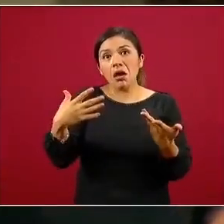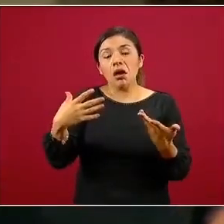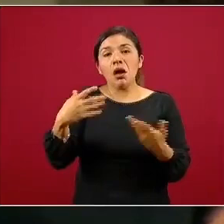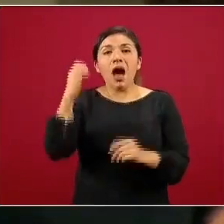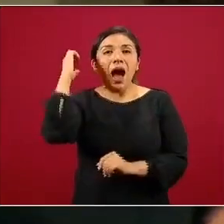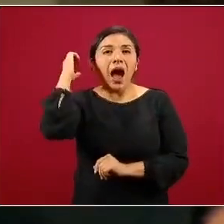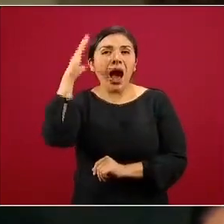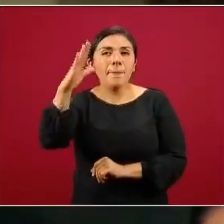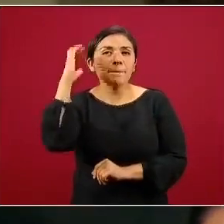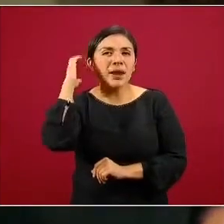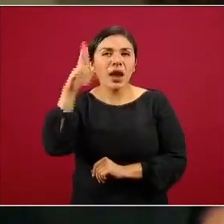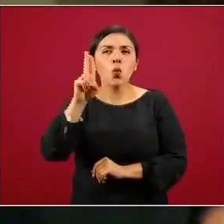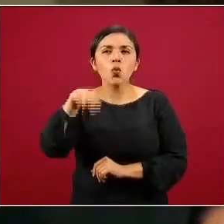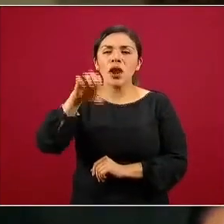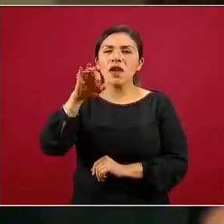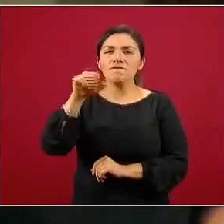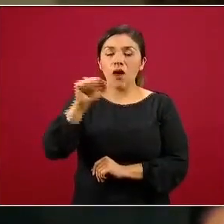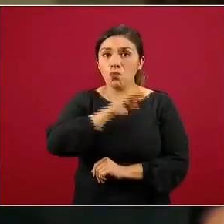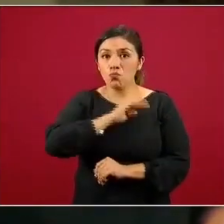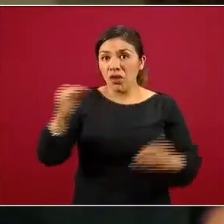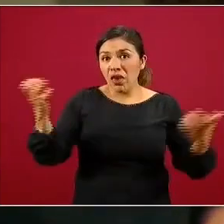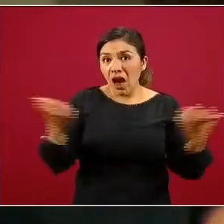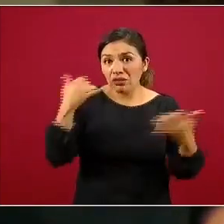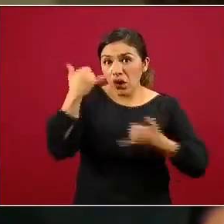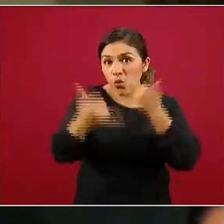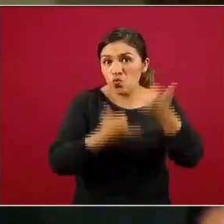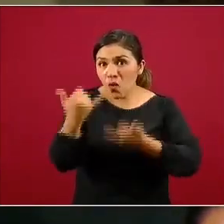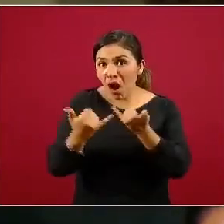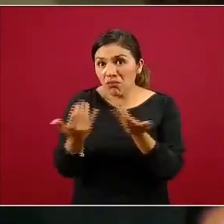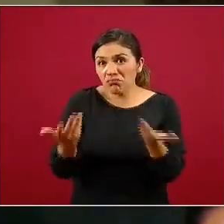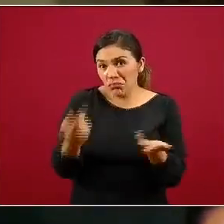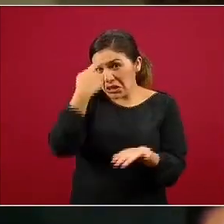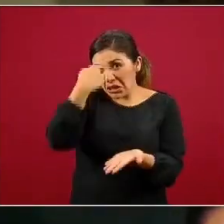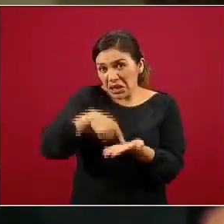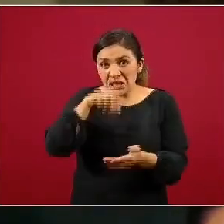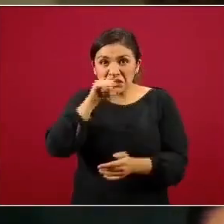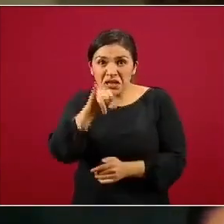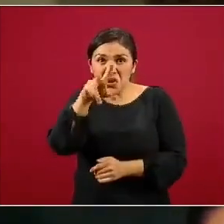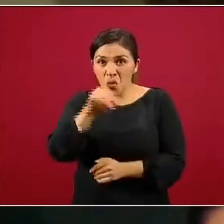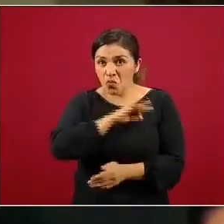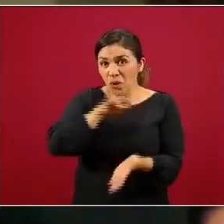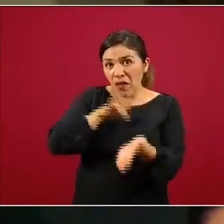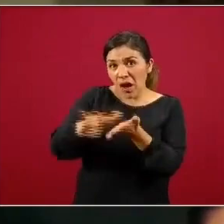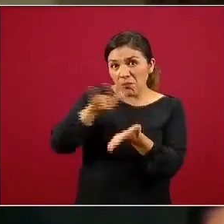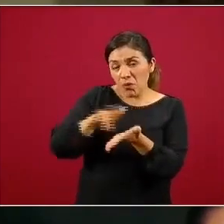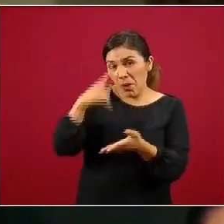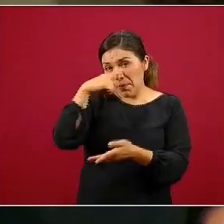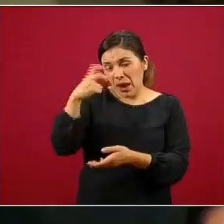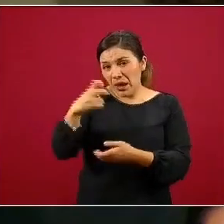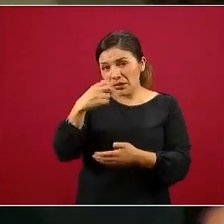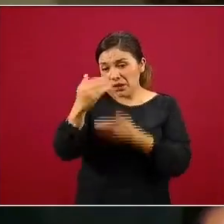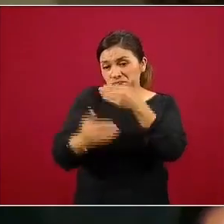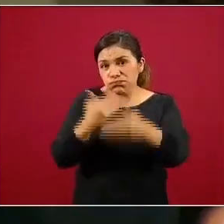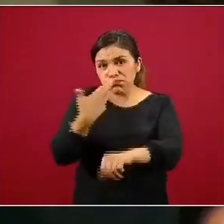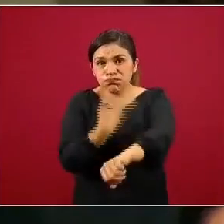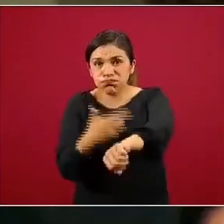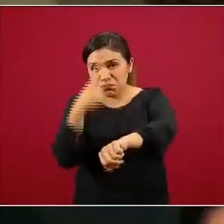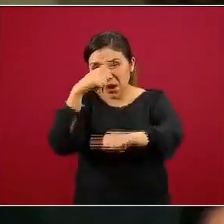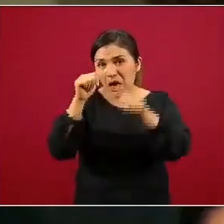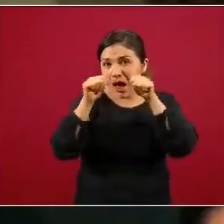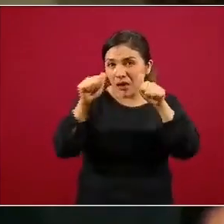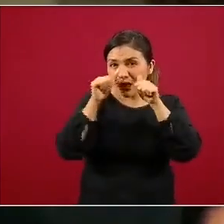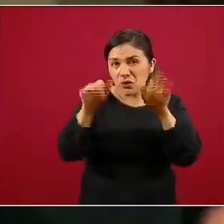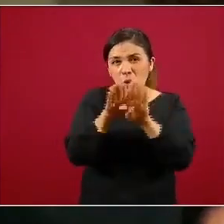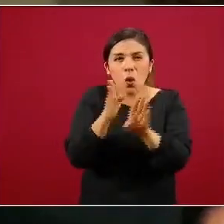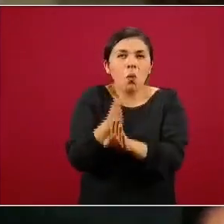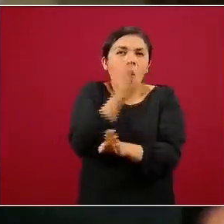de Americano NEFA se pueda realizar, qué posibilidades cree que haya, si se les va a apoyar en estos protocolos de atención